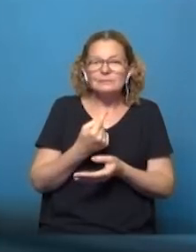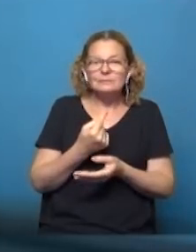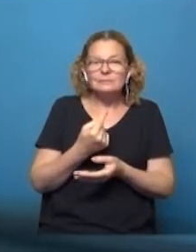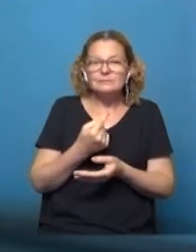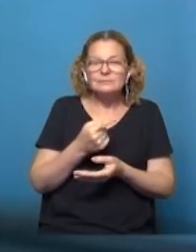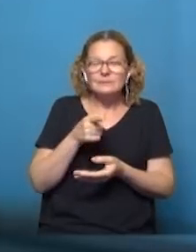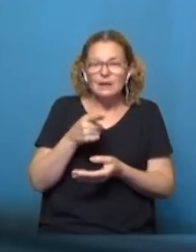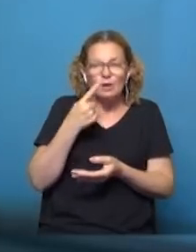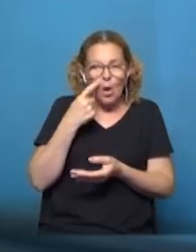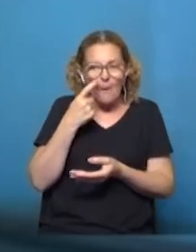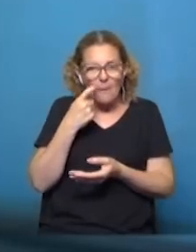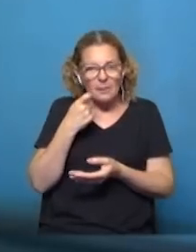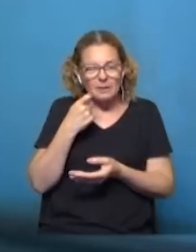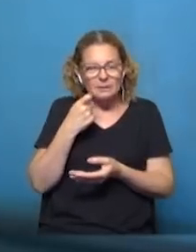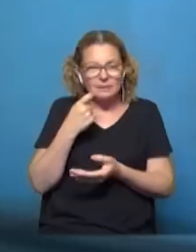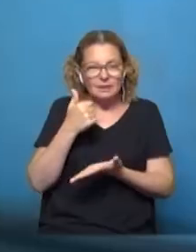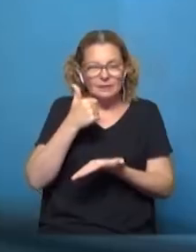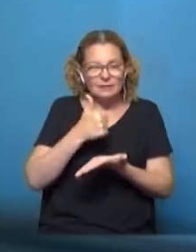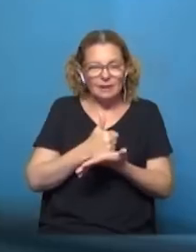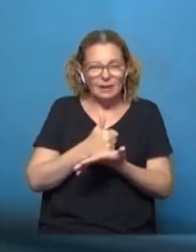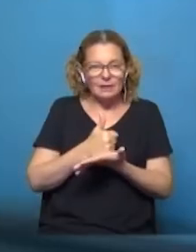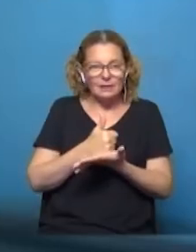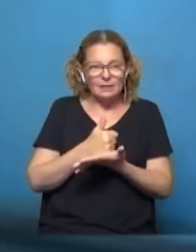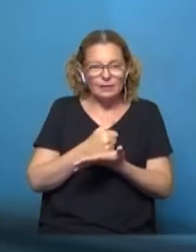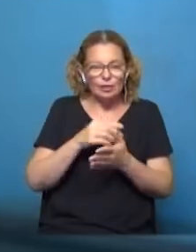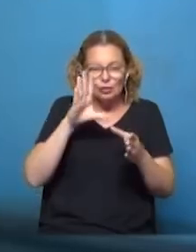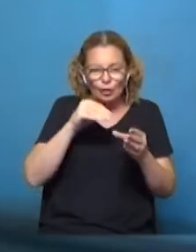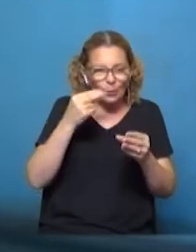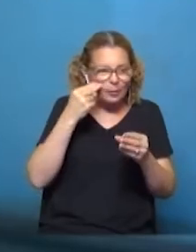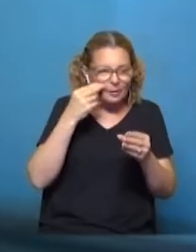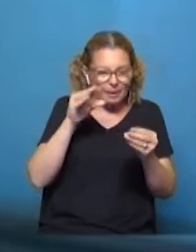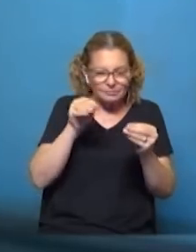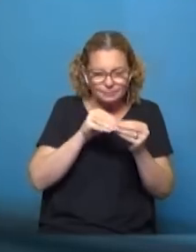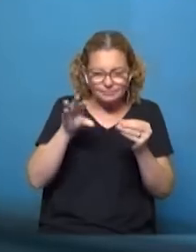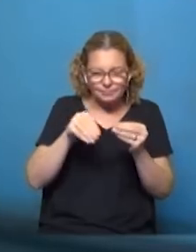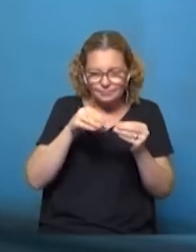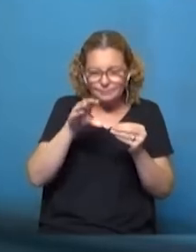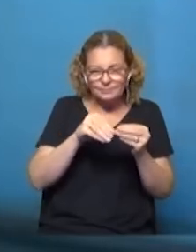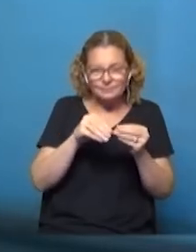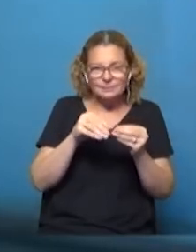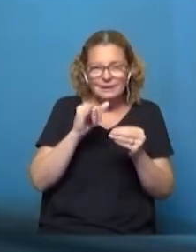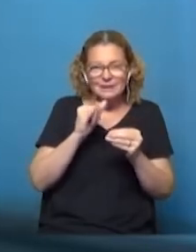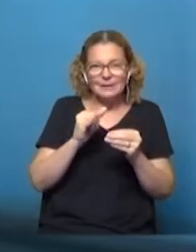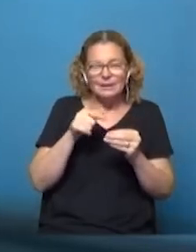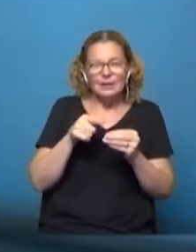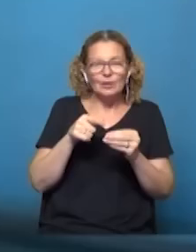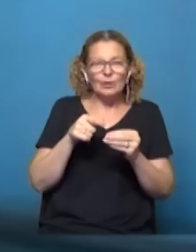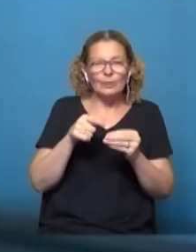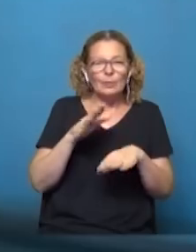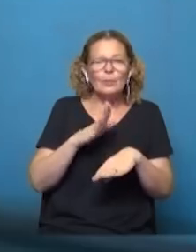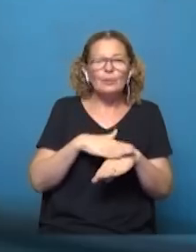que este señor existe y cometió todos esos delitos y esos son